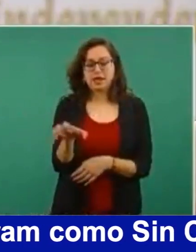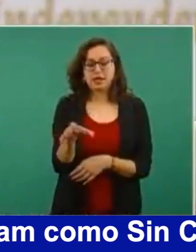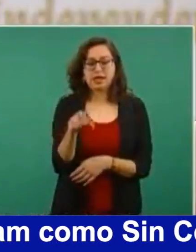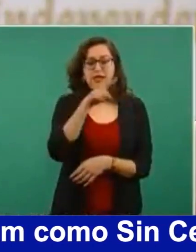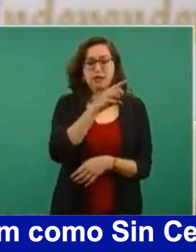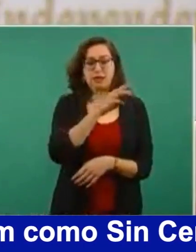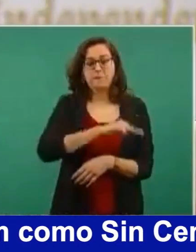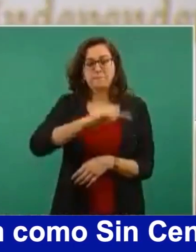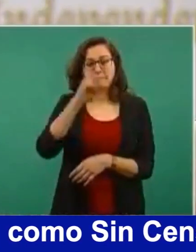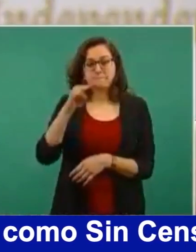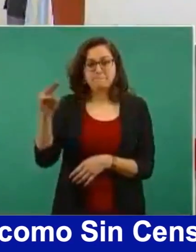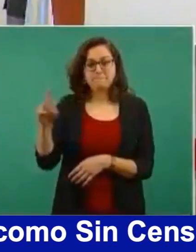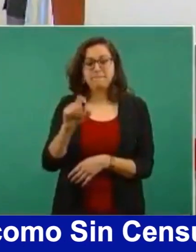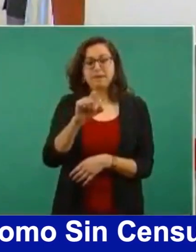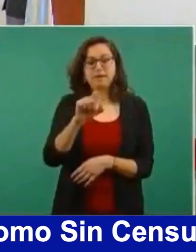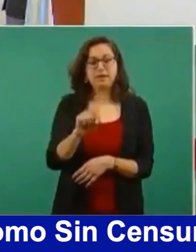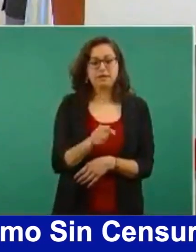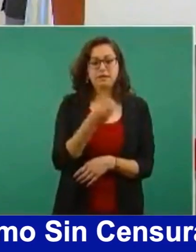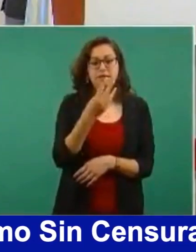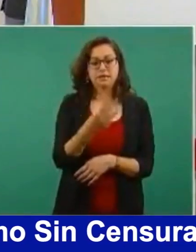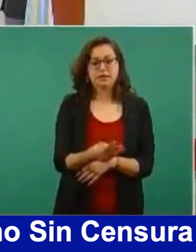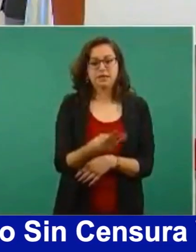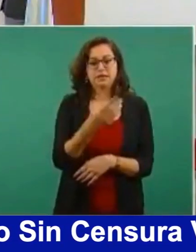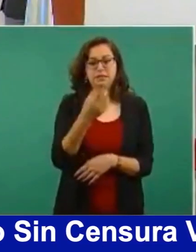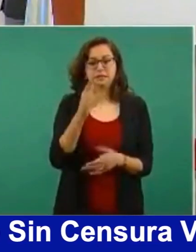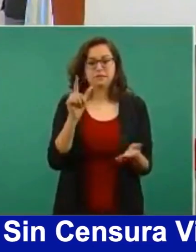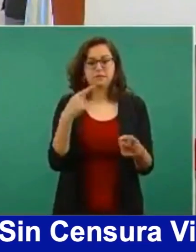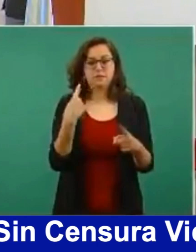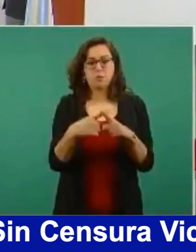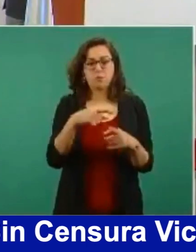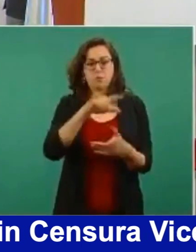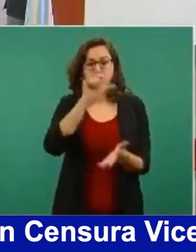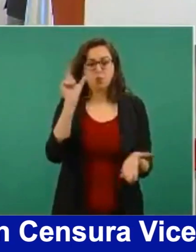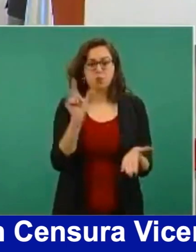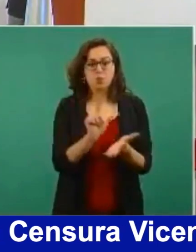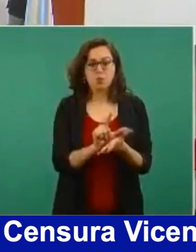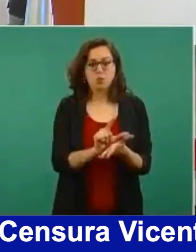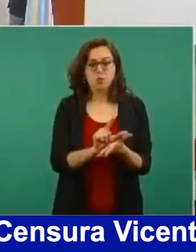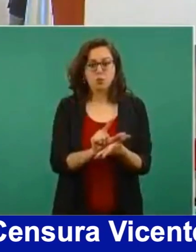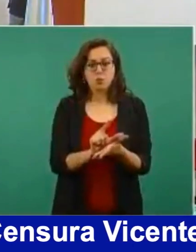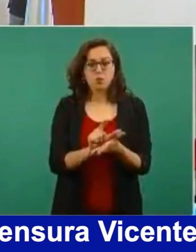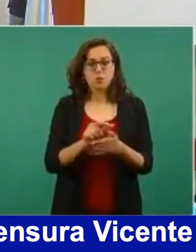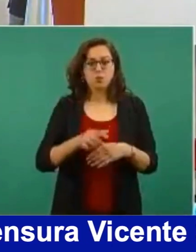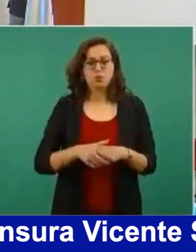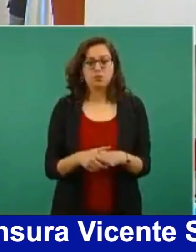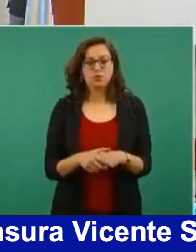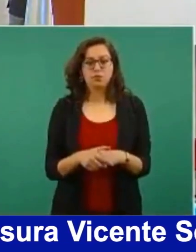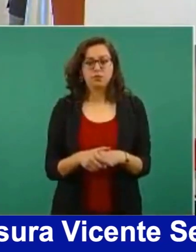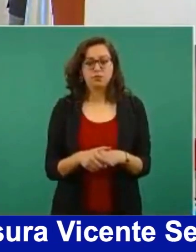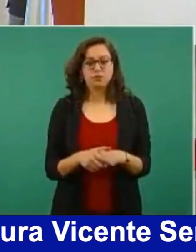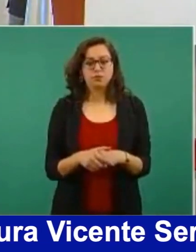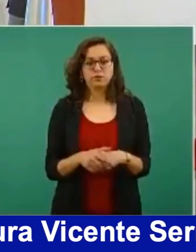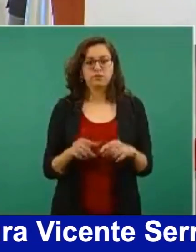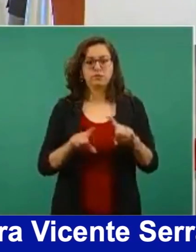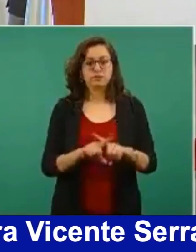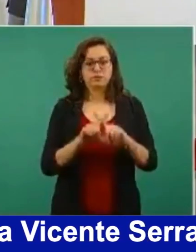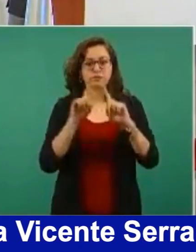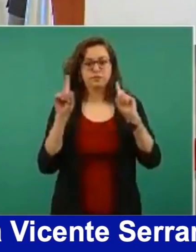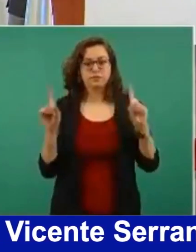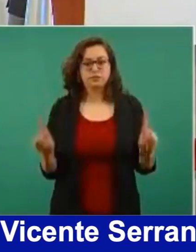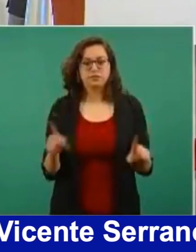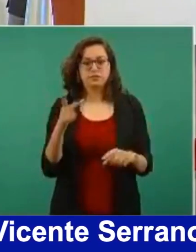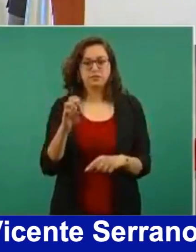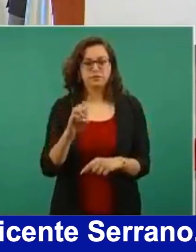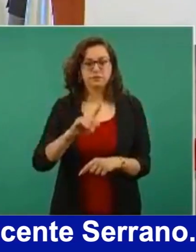mientras ricardo sheffield titular de la profeco pues a conocer su quién es quién en los precios de las gasolinas